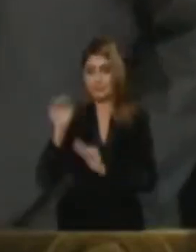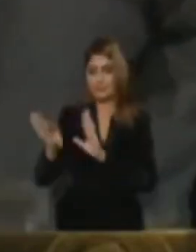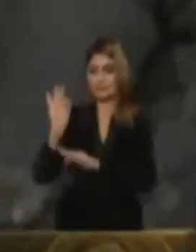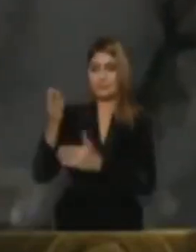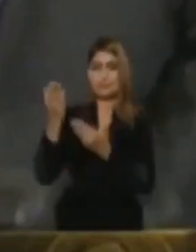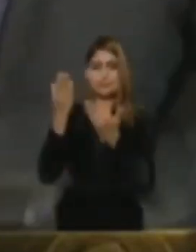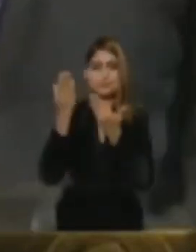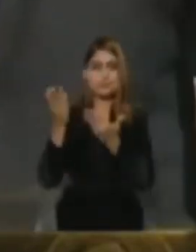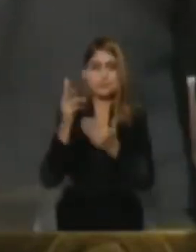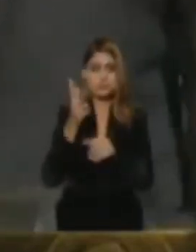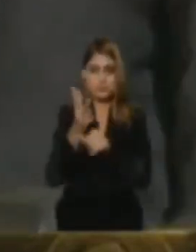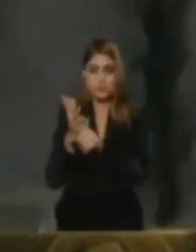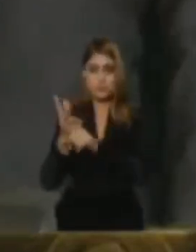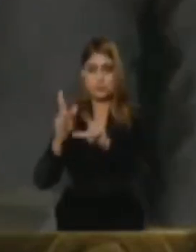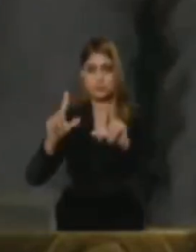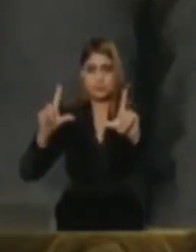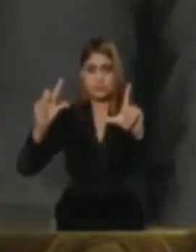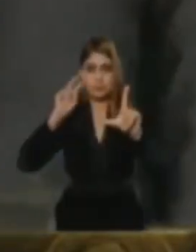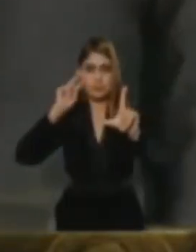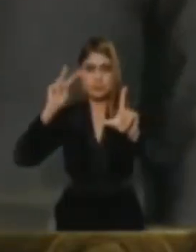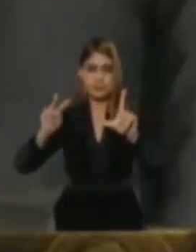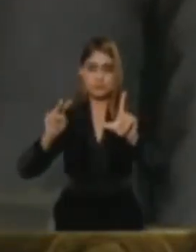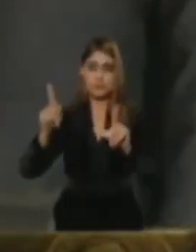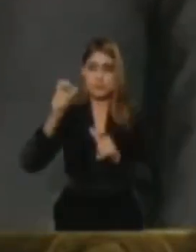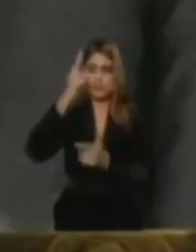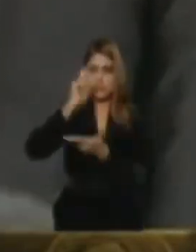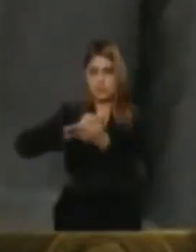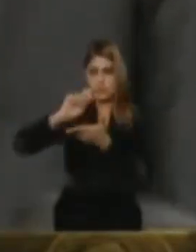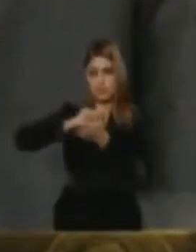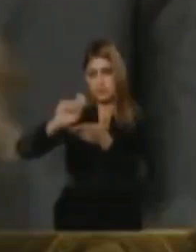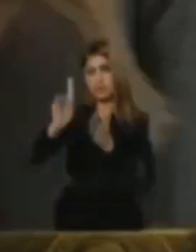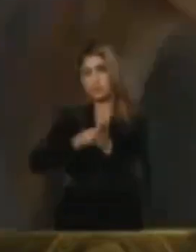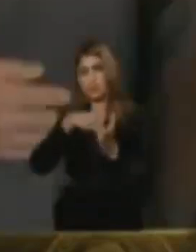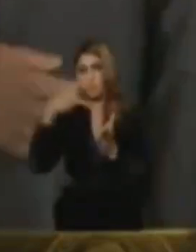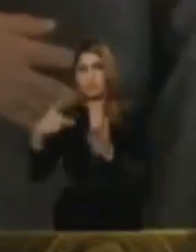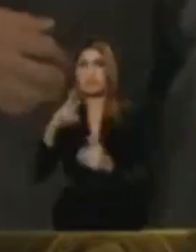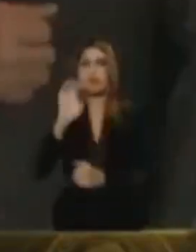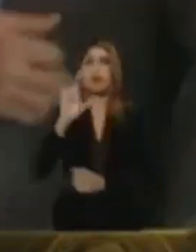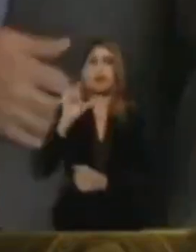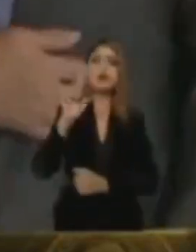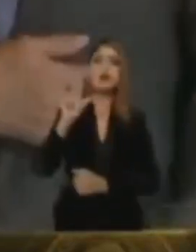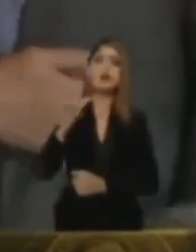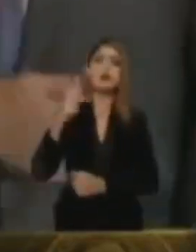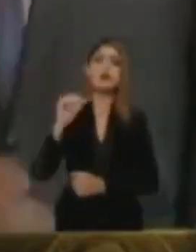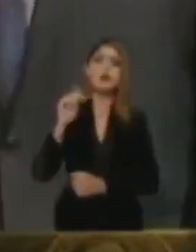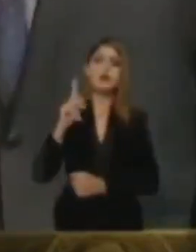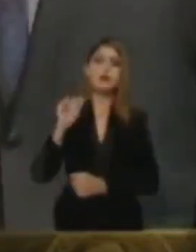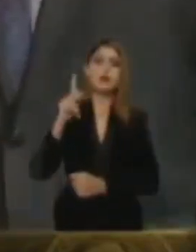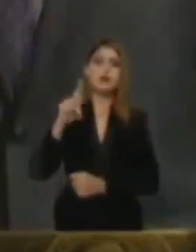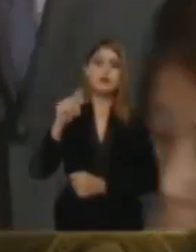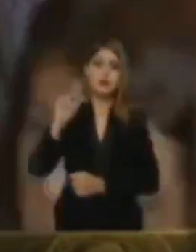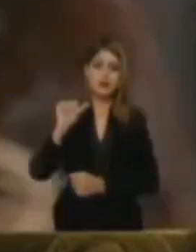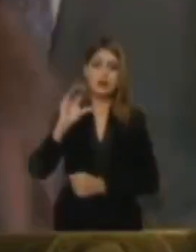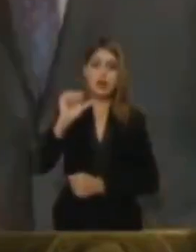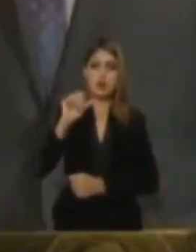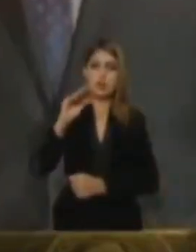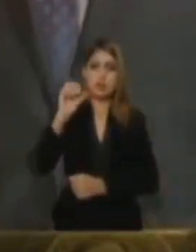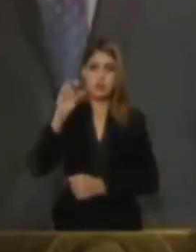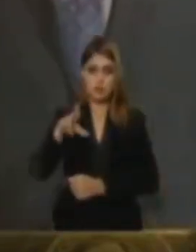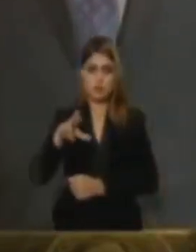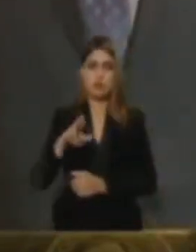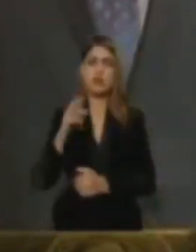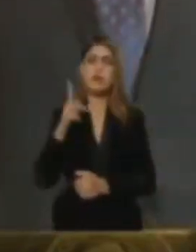en pantalla, la escritora, periodista Elena Poniatowska Amor. Pero también